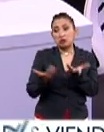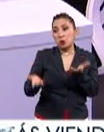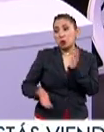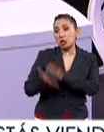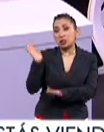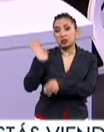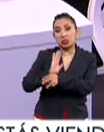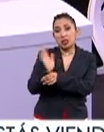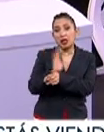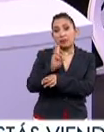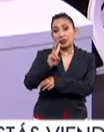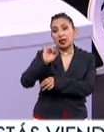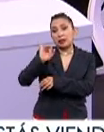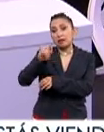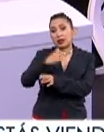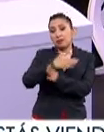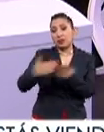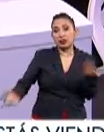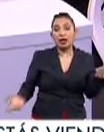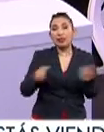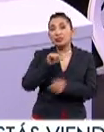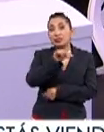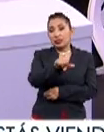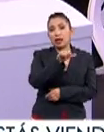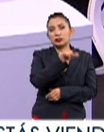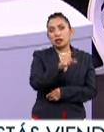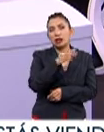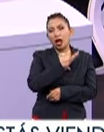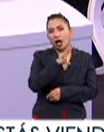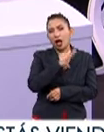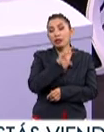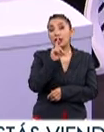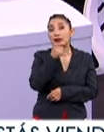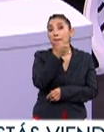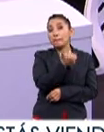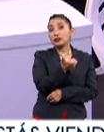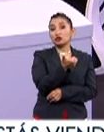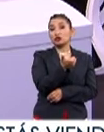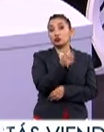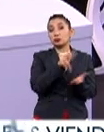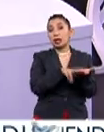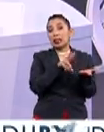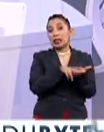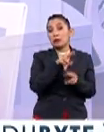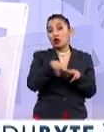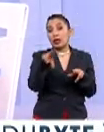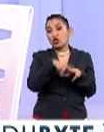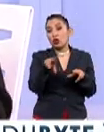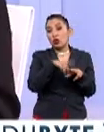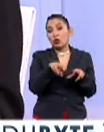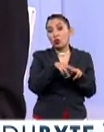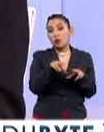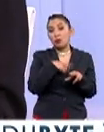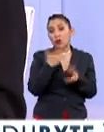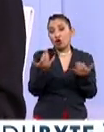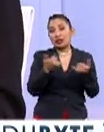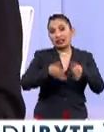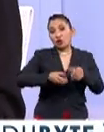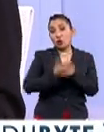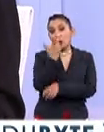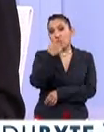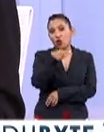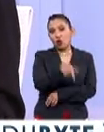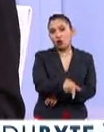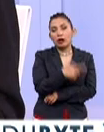un cine VIP, ¿no? Ah, no. Casi sí, a la mitad. El 16 me parece que va a estar en 30 pesos. Ajá. Por el estreno. Sí,